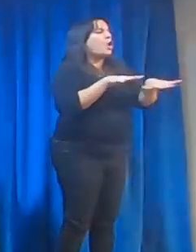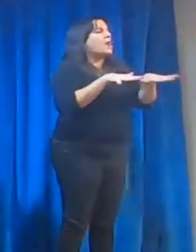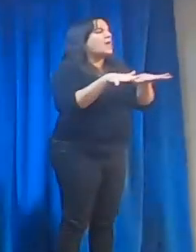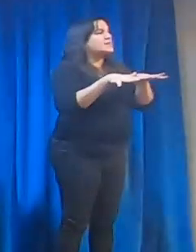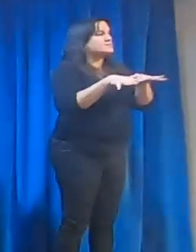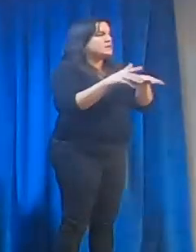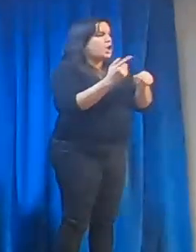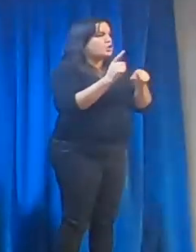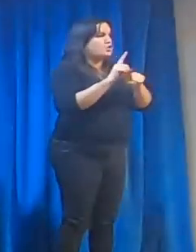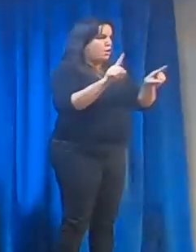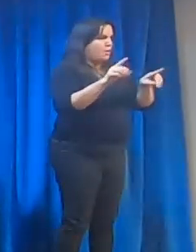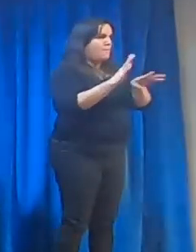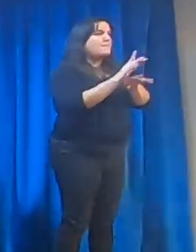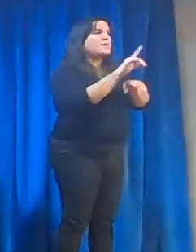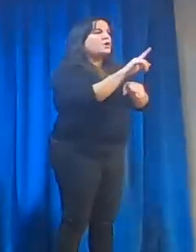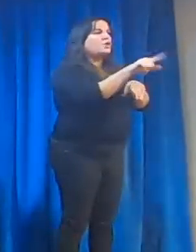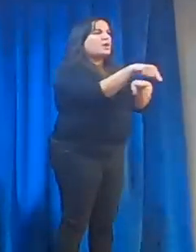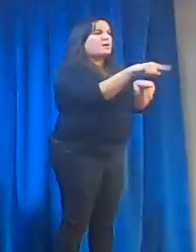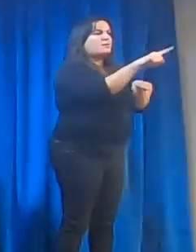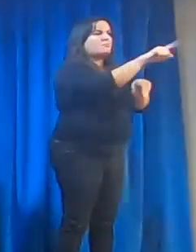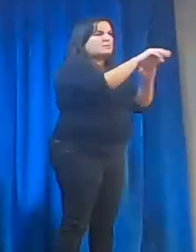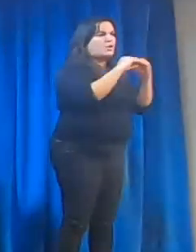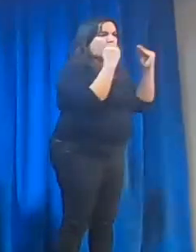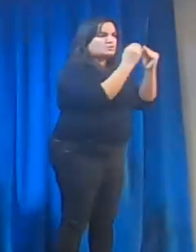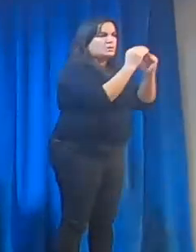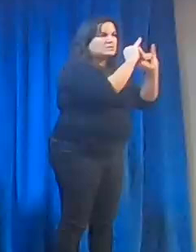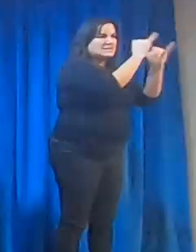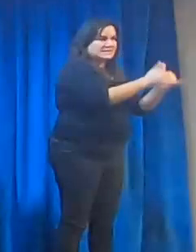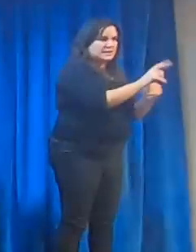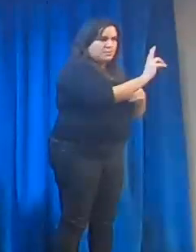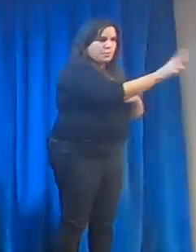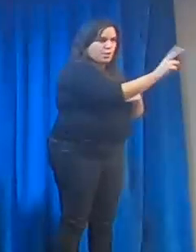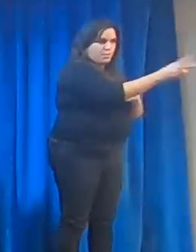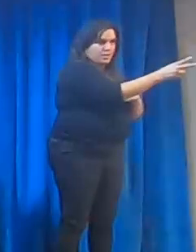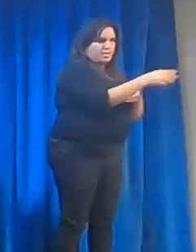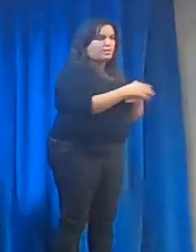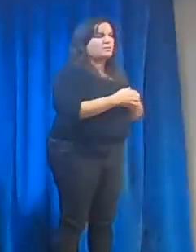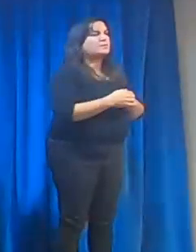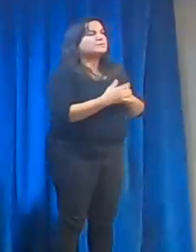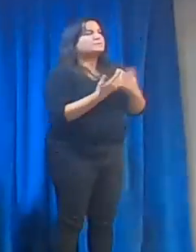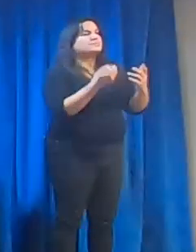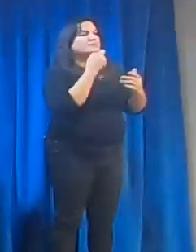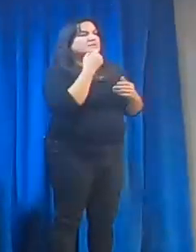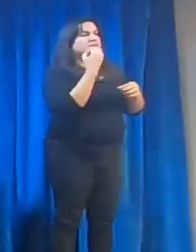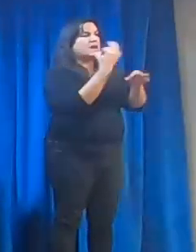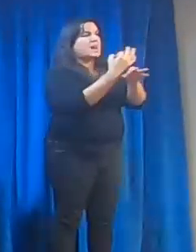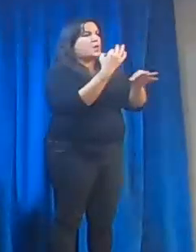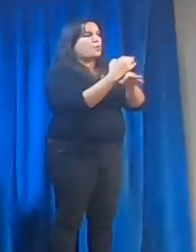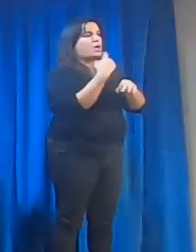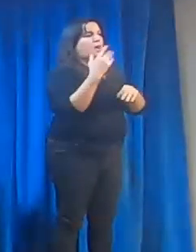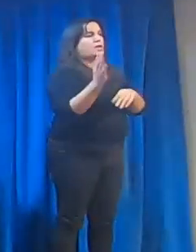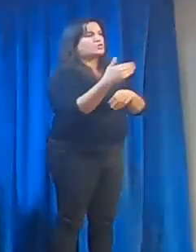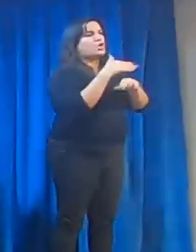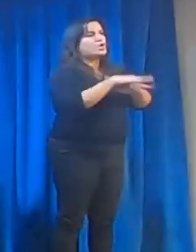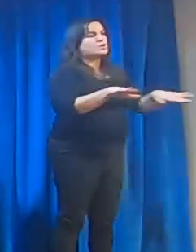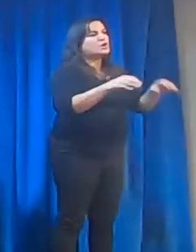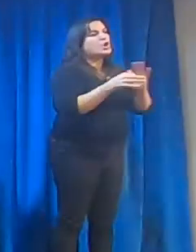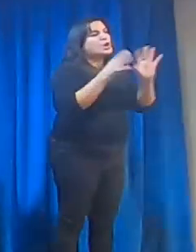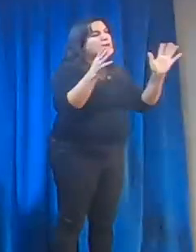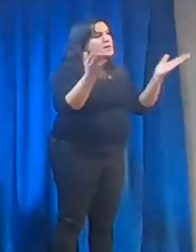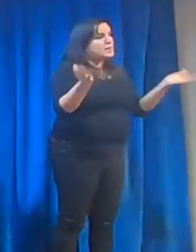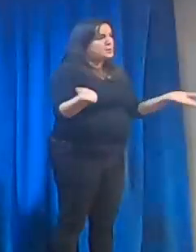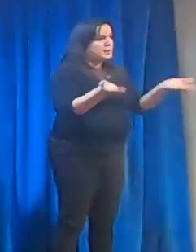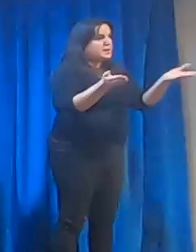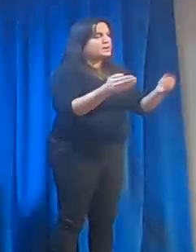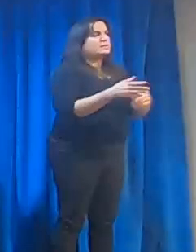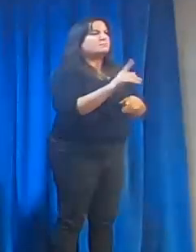las consecuencias de la acción. Si en nuestra escolaridad los niños tuvieran libertad plena de los actos, bueno, salvo que